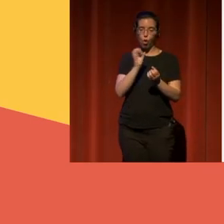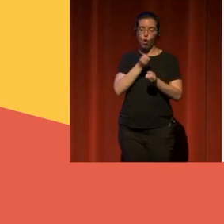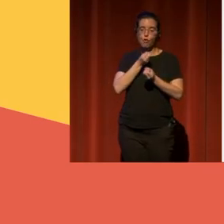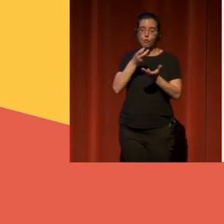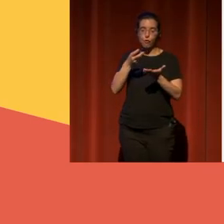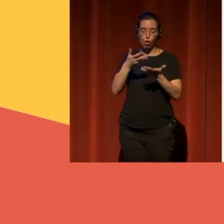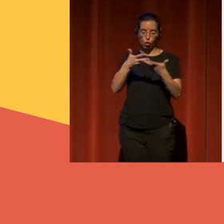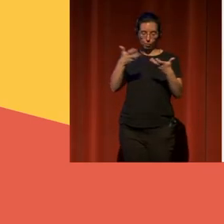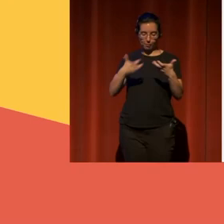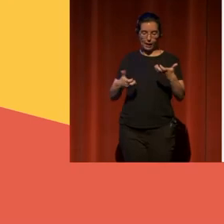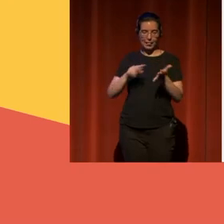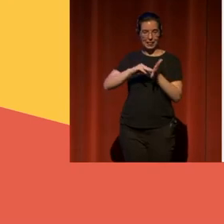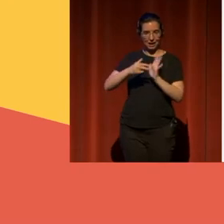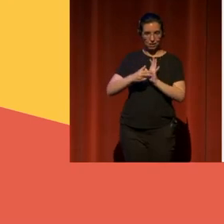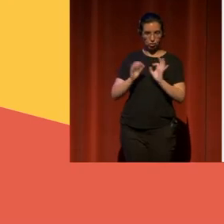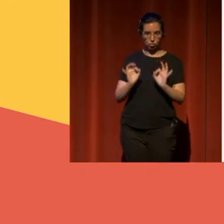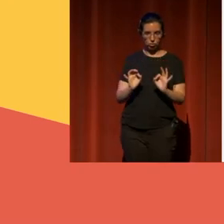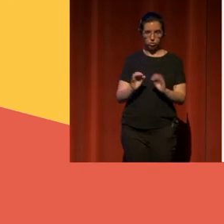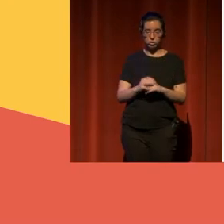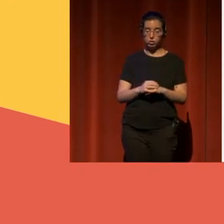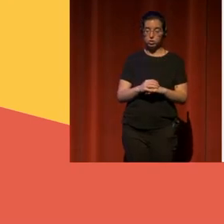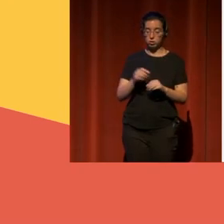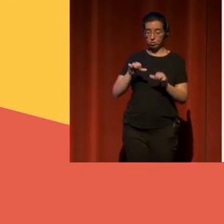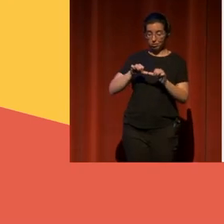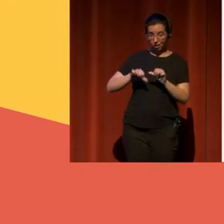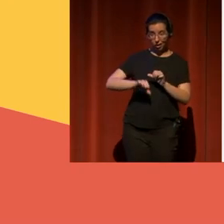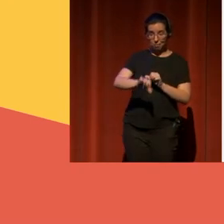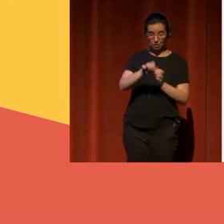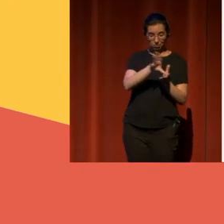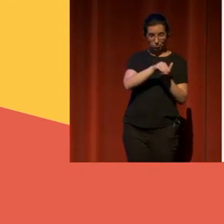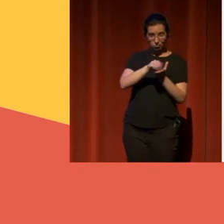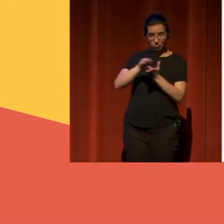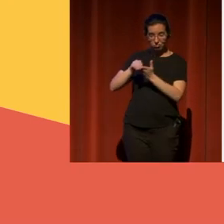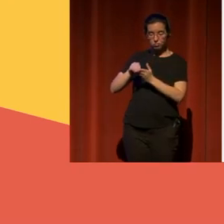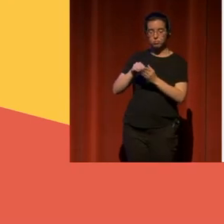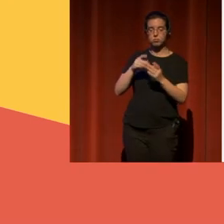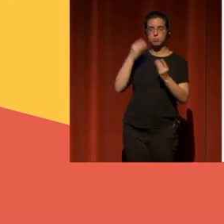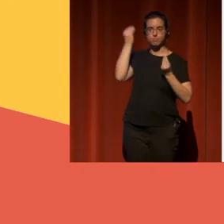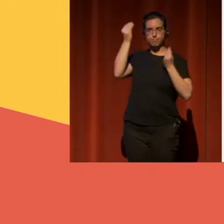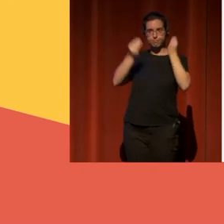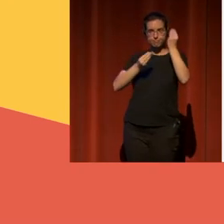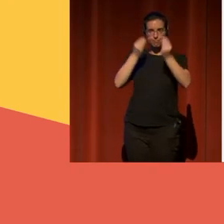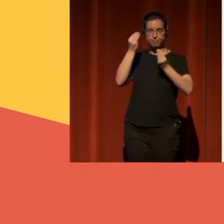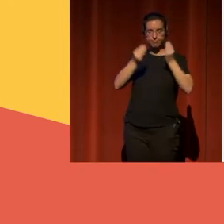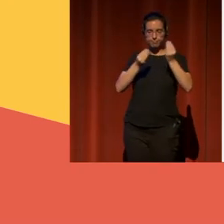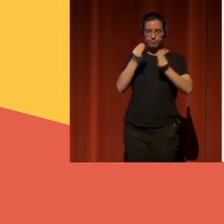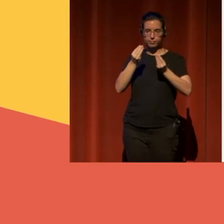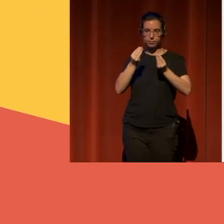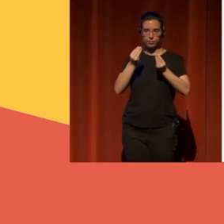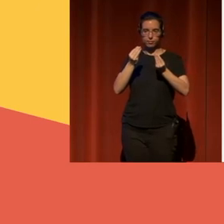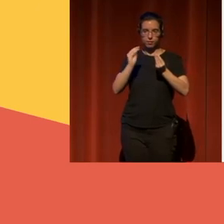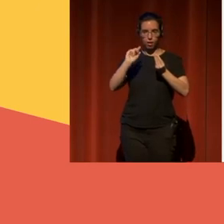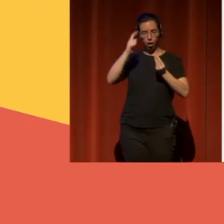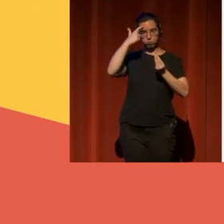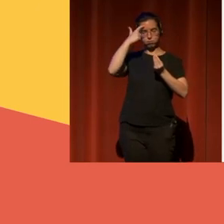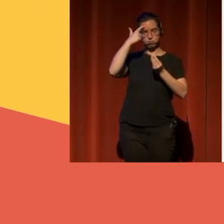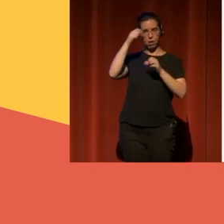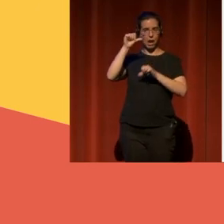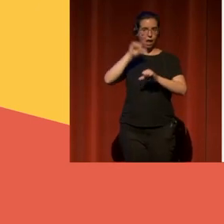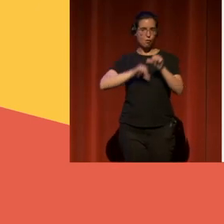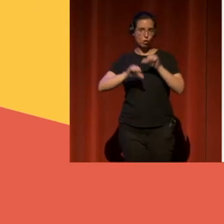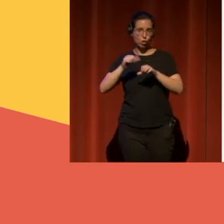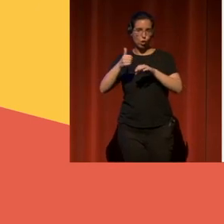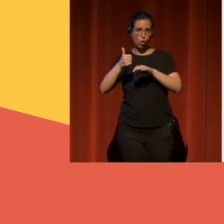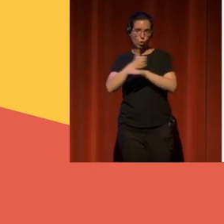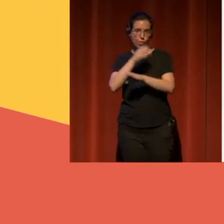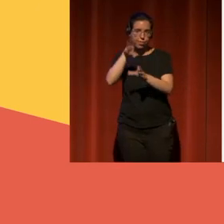técnicos. A partir de aquí, se ha realizado una reflexión inicial sobre qué se percibe o entiende que es un laboratorio ciudadano en una